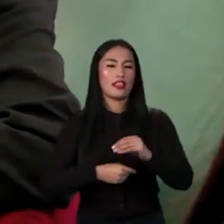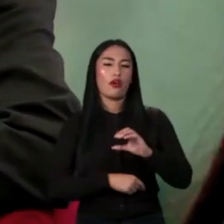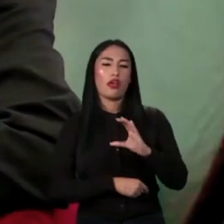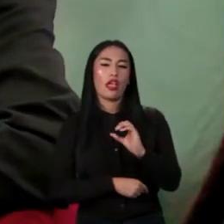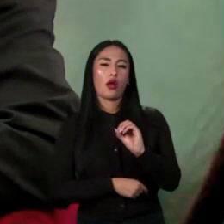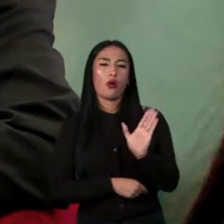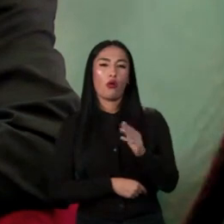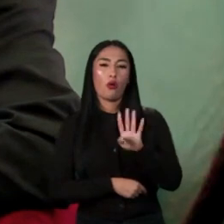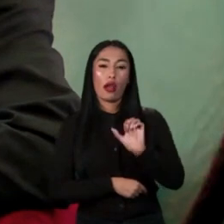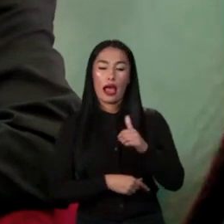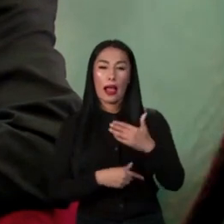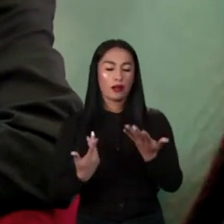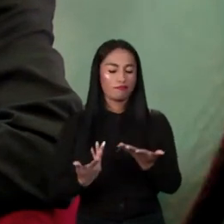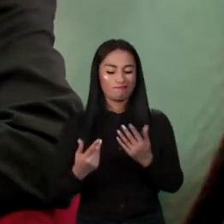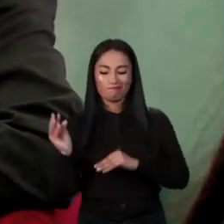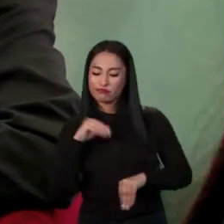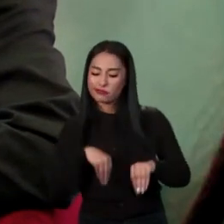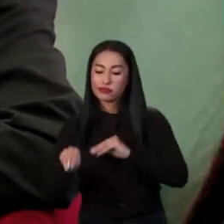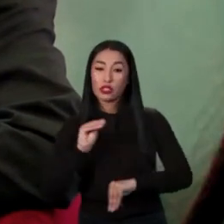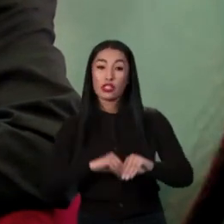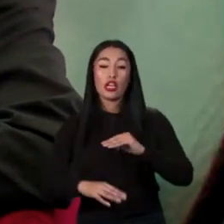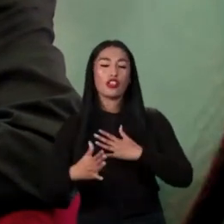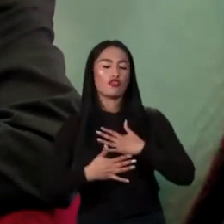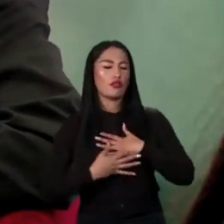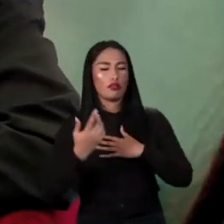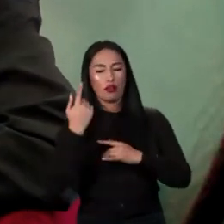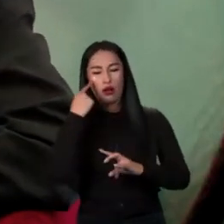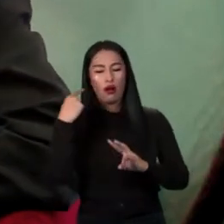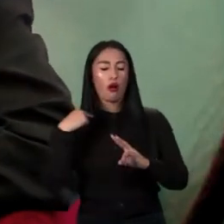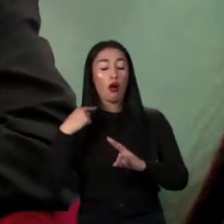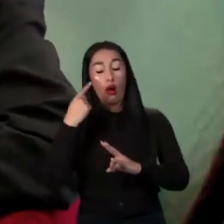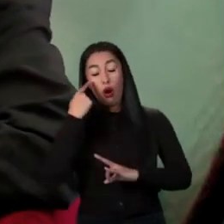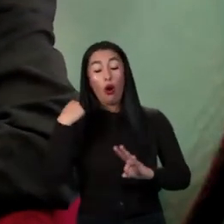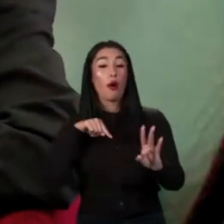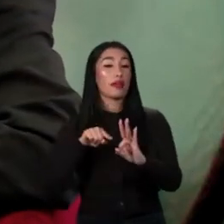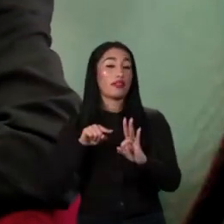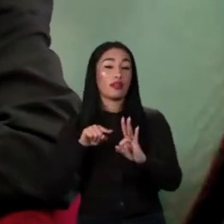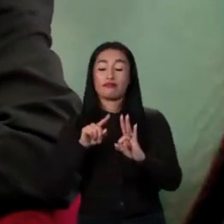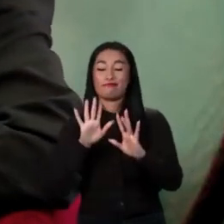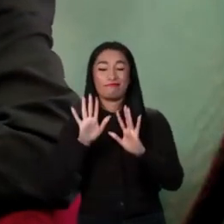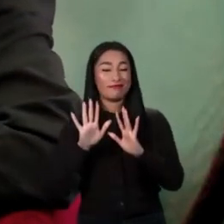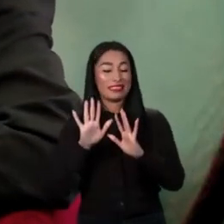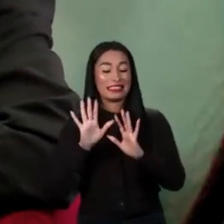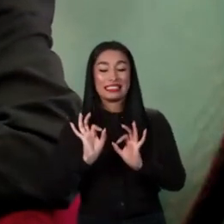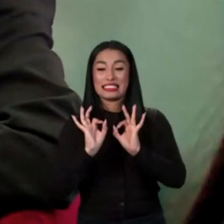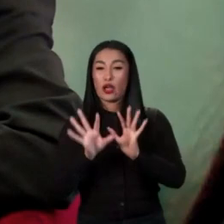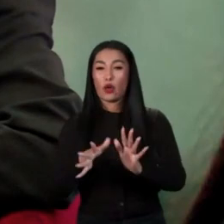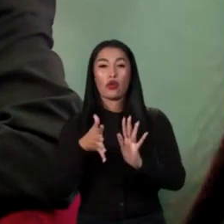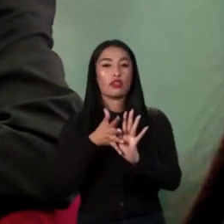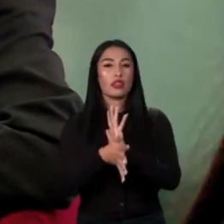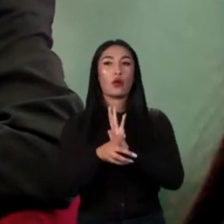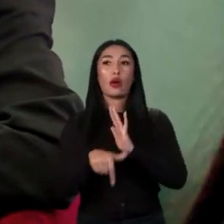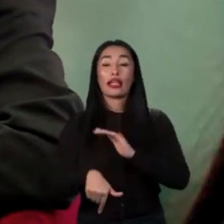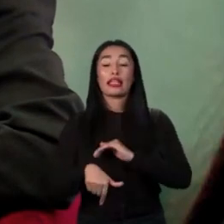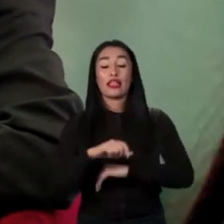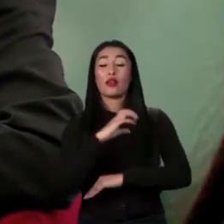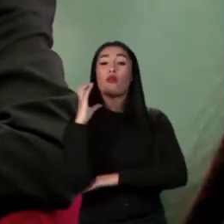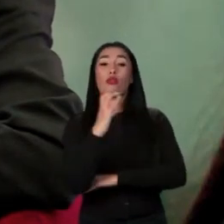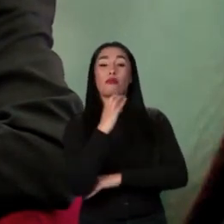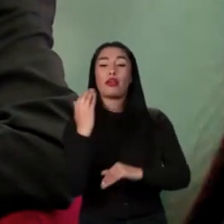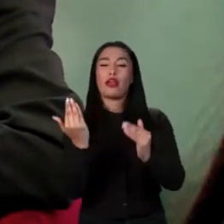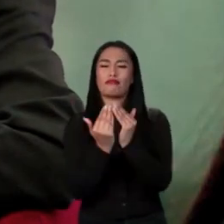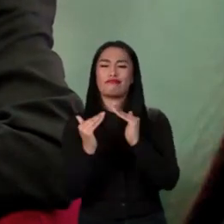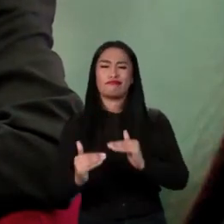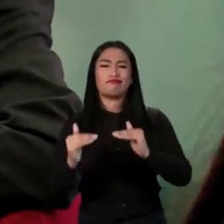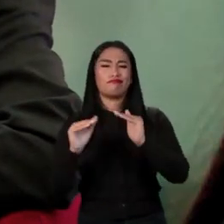señalar con total objetividad que esta iniciativa marca un hito en el desarrollo de la educación superior en Colombia, y lo